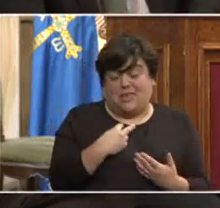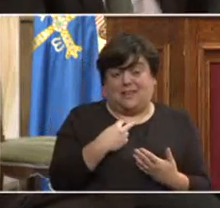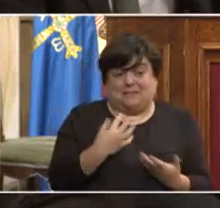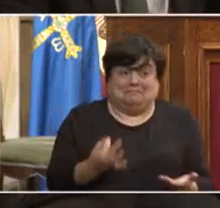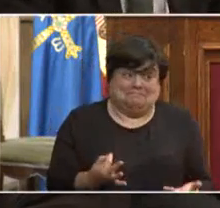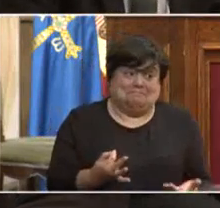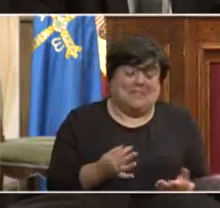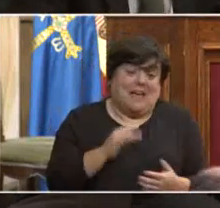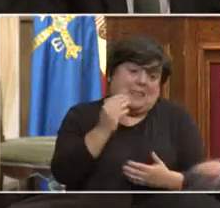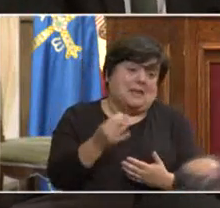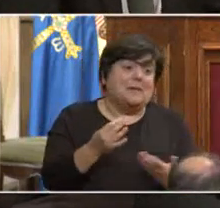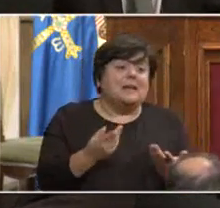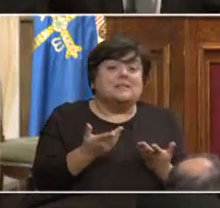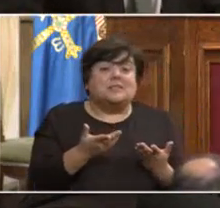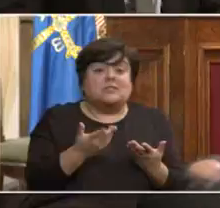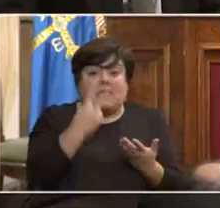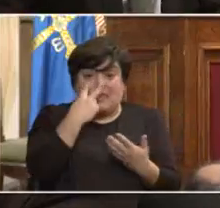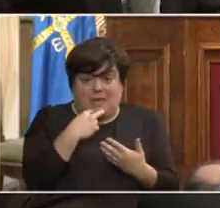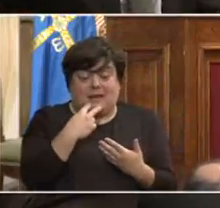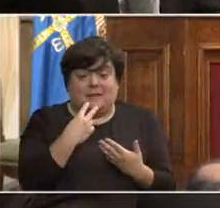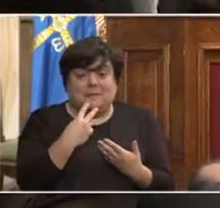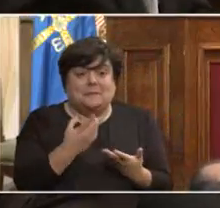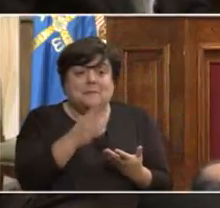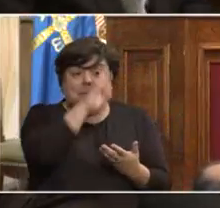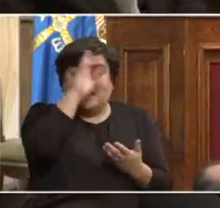clásico. Ese es otro clásico de género. Sí.